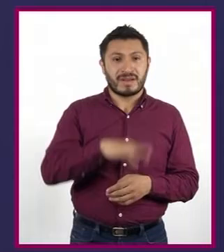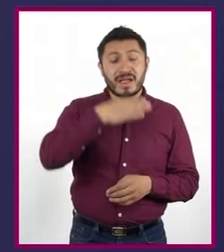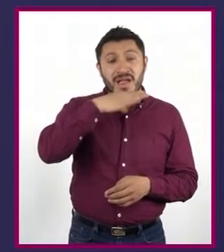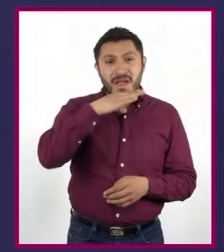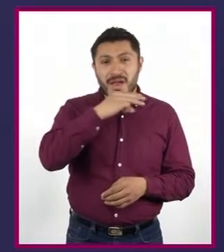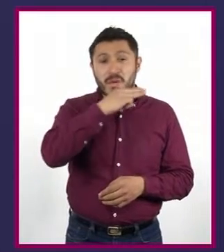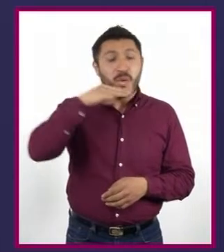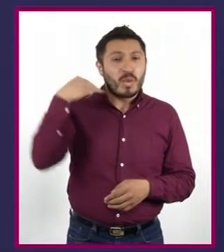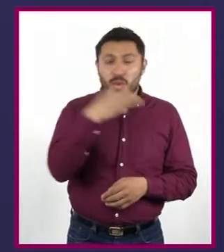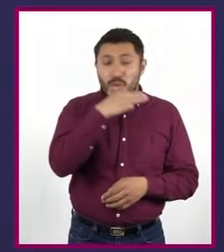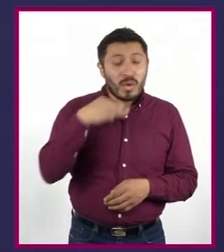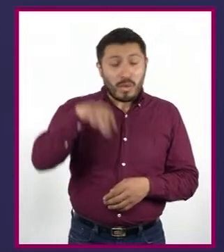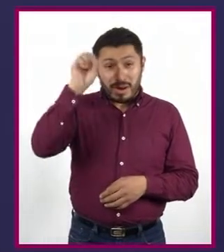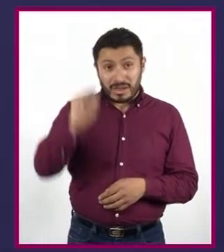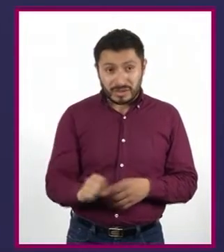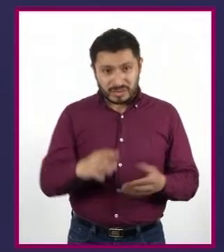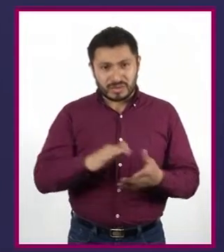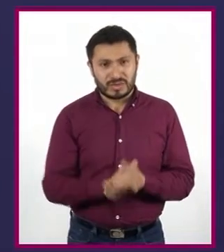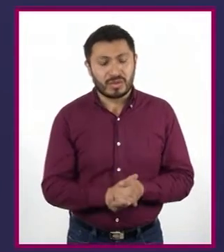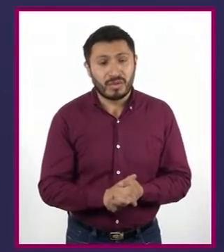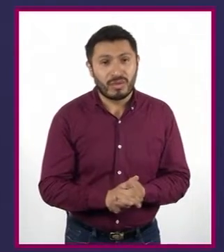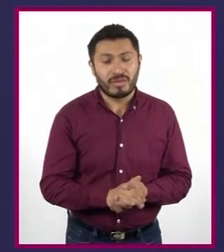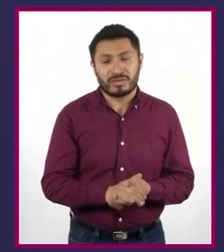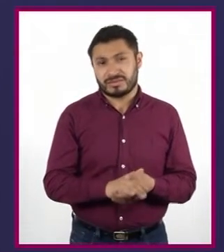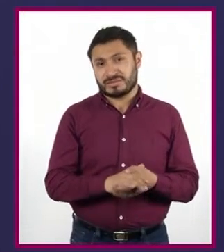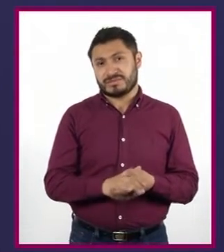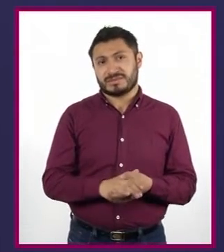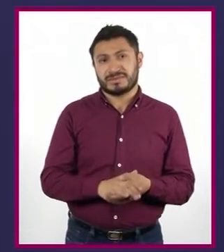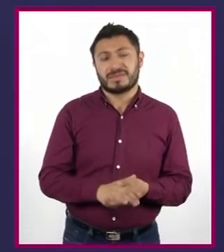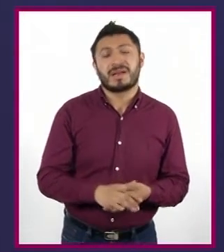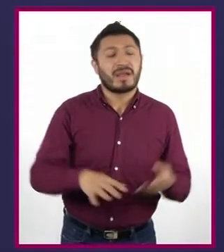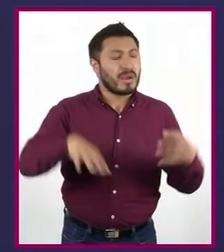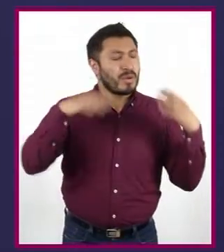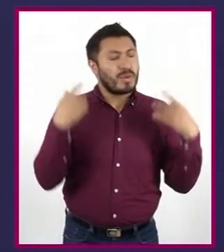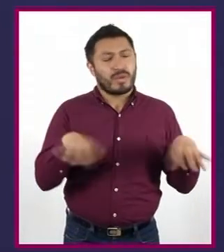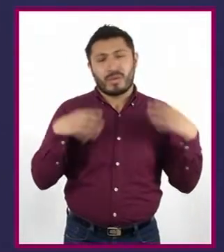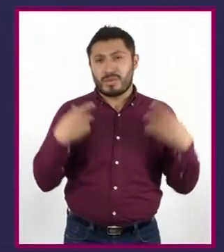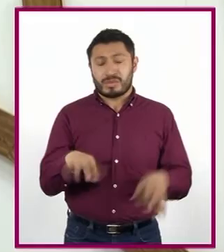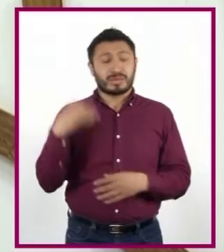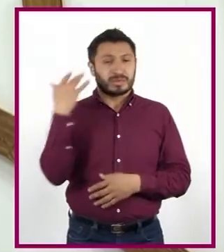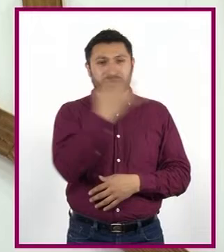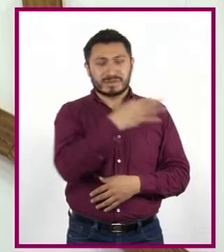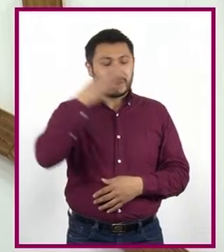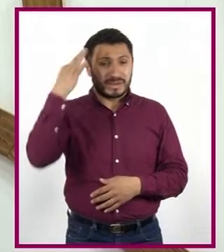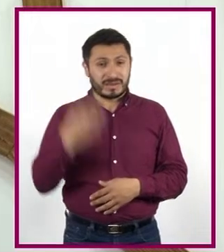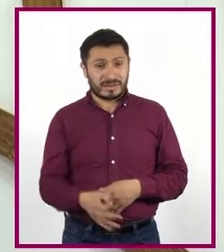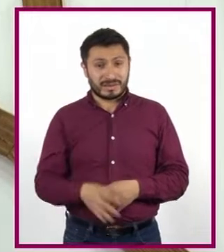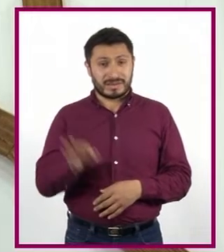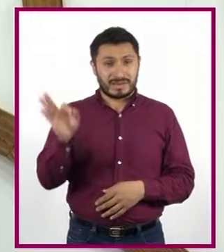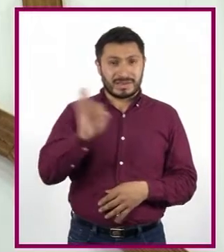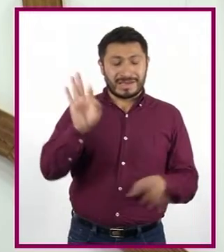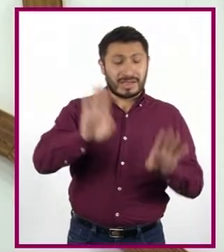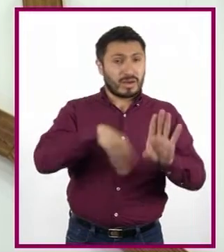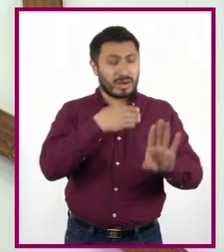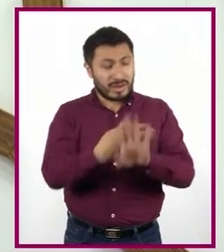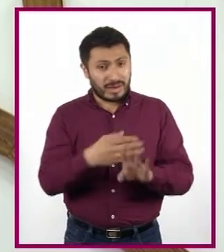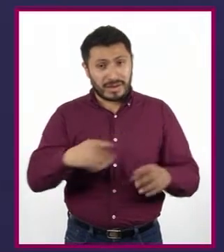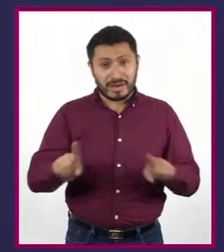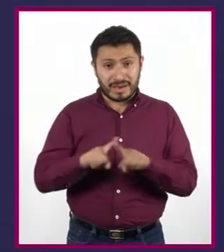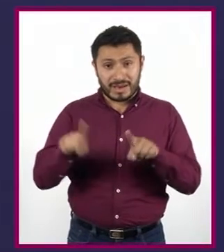del norte o las jericayas del Bajío. ¡Ay, qué rico! Si se afectara la